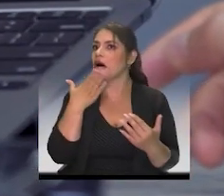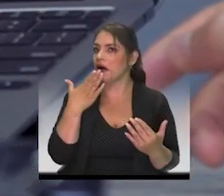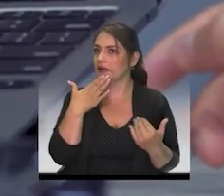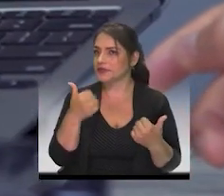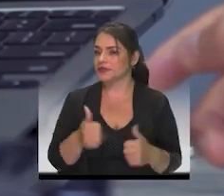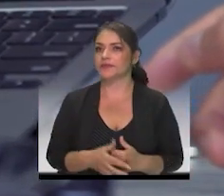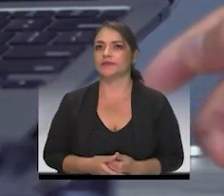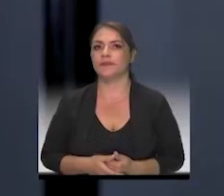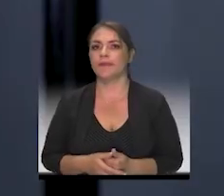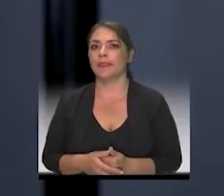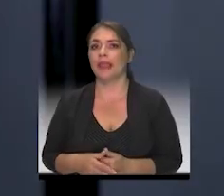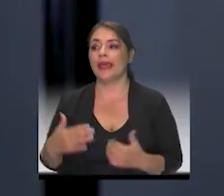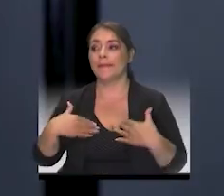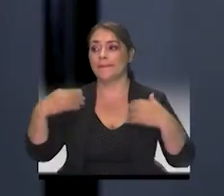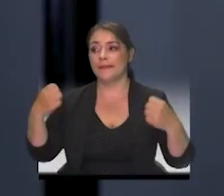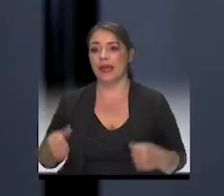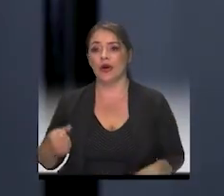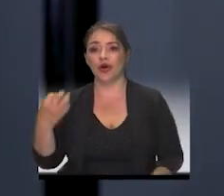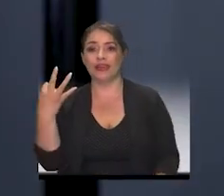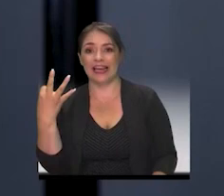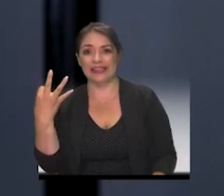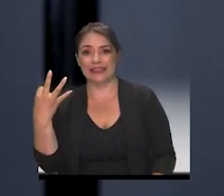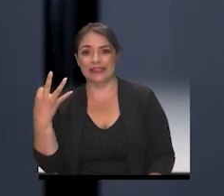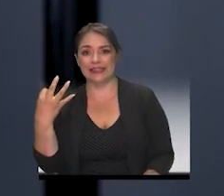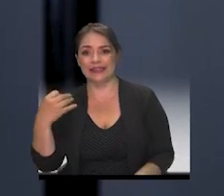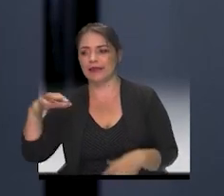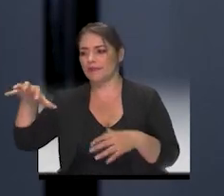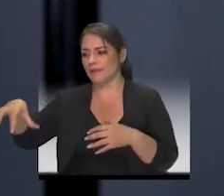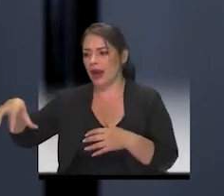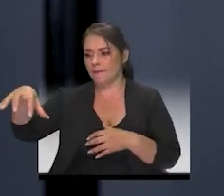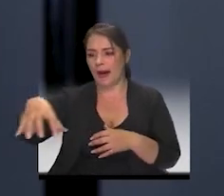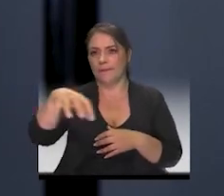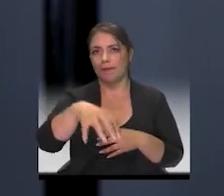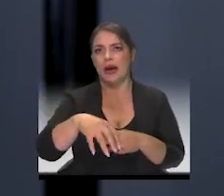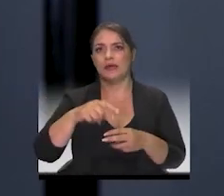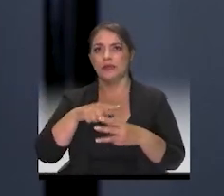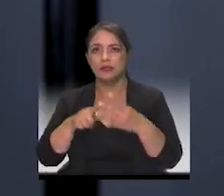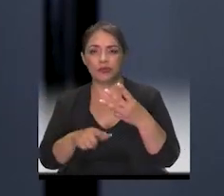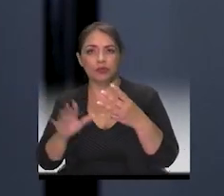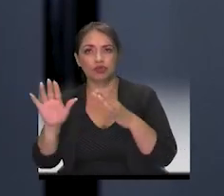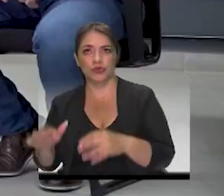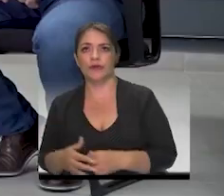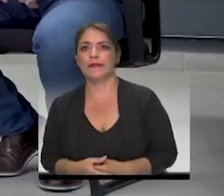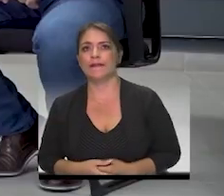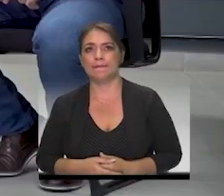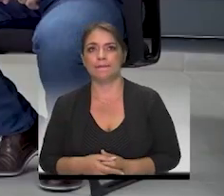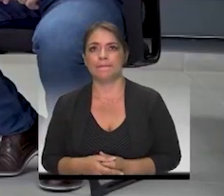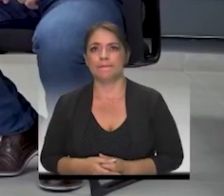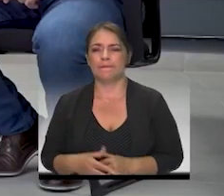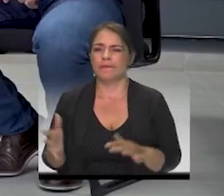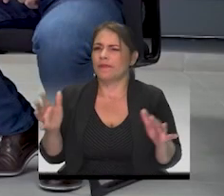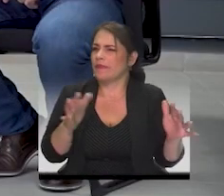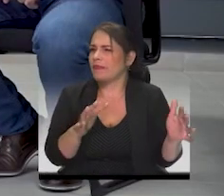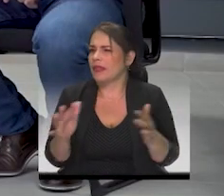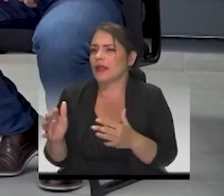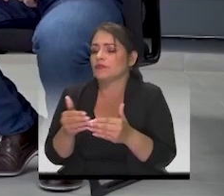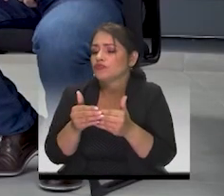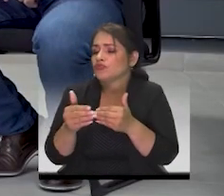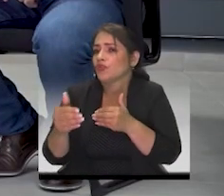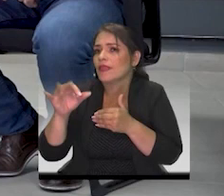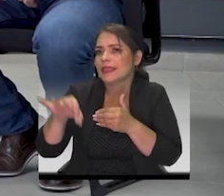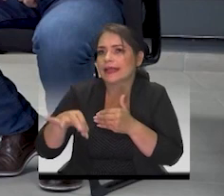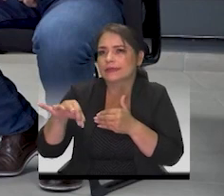tiene 3 sedes en México, en Chihuahua, Guadalajara y San Luis Potosí. Y estimamos que en menos de 3